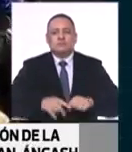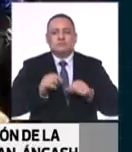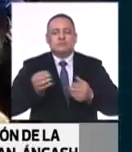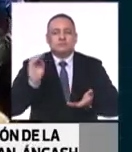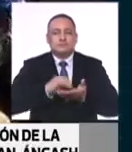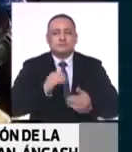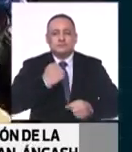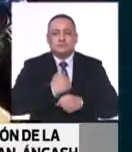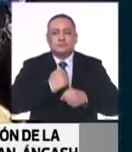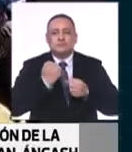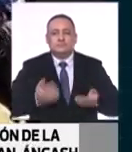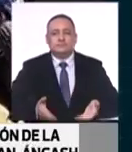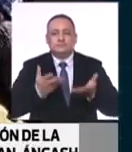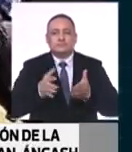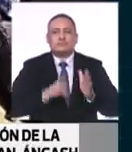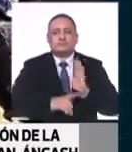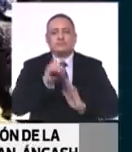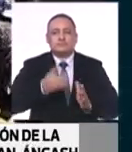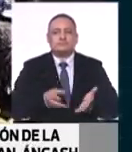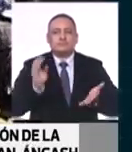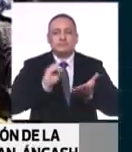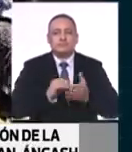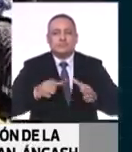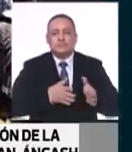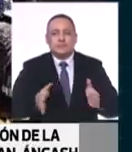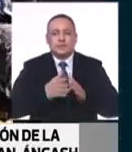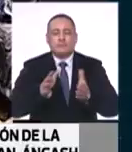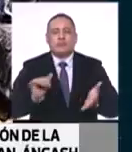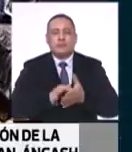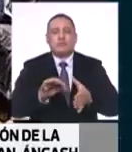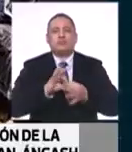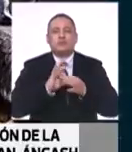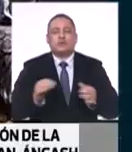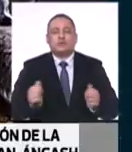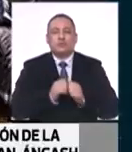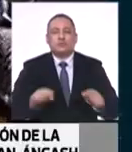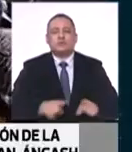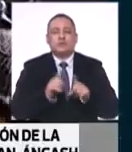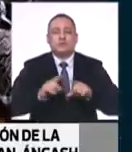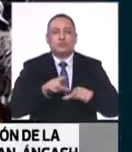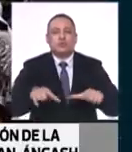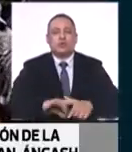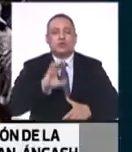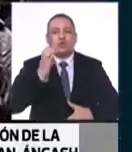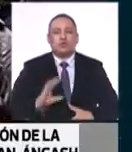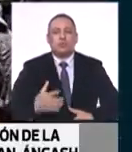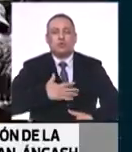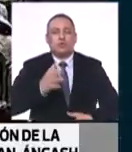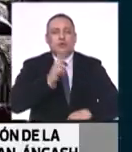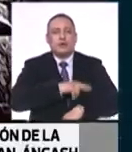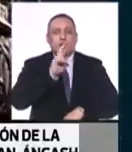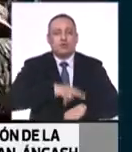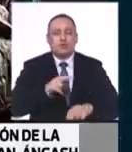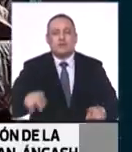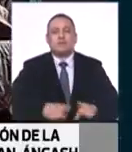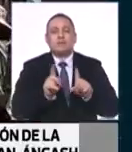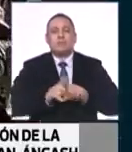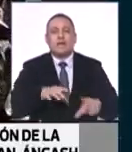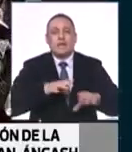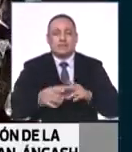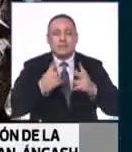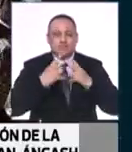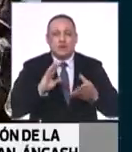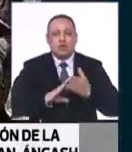obras que le van a traer desarrollo. Otra carretera que va a unir también con la parte costa de nuestra región y eso también acerca